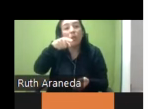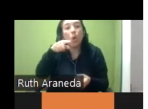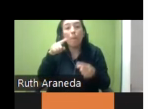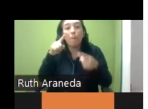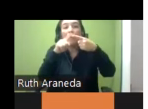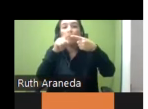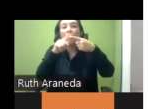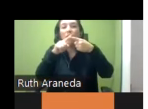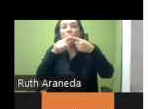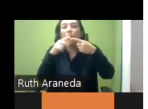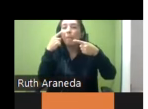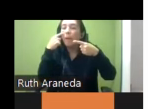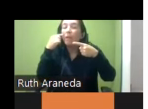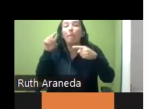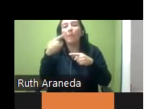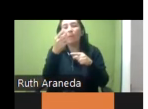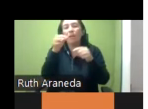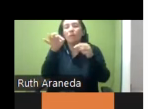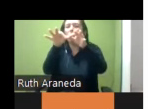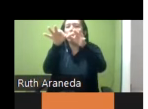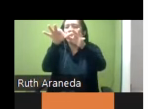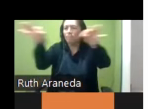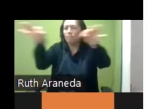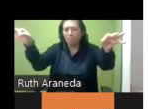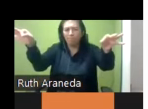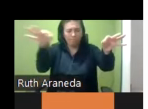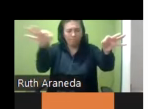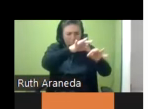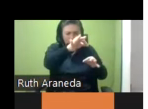para delimitar o detectar